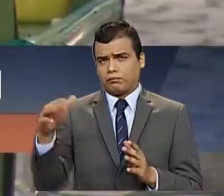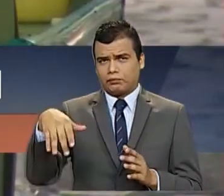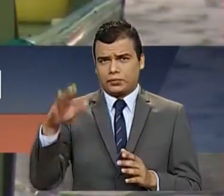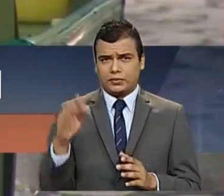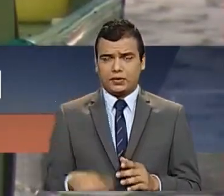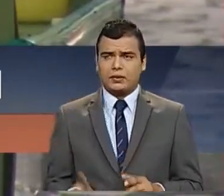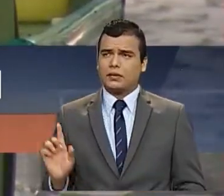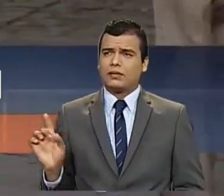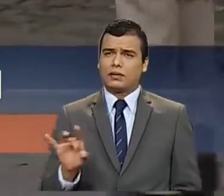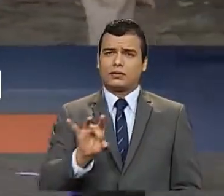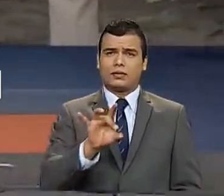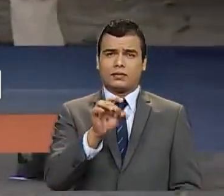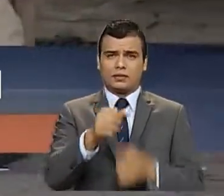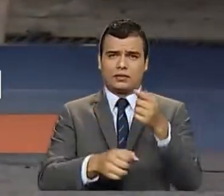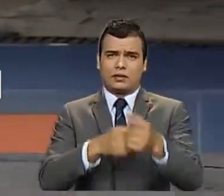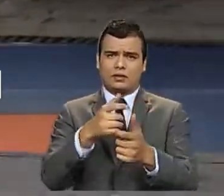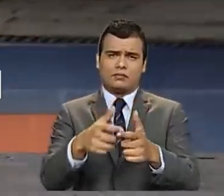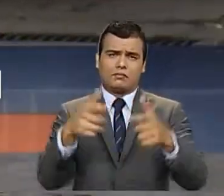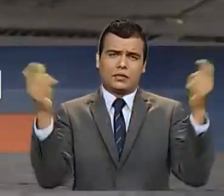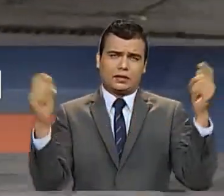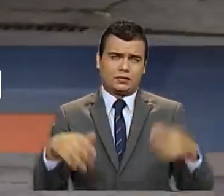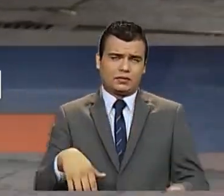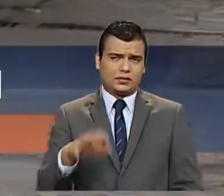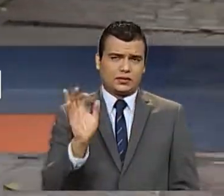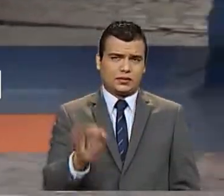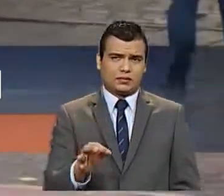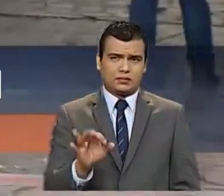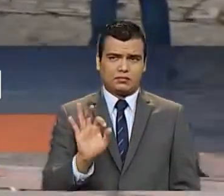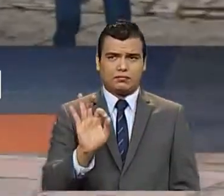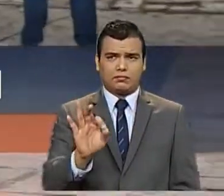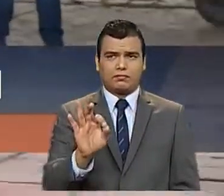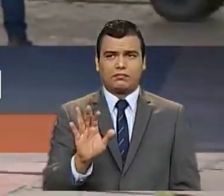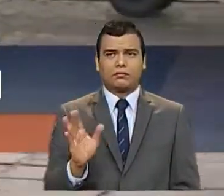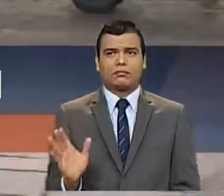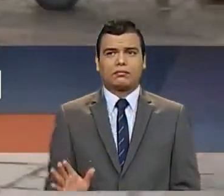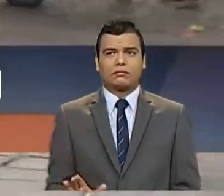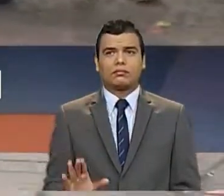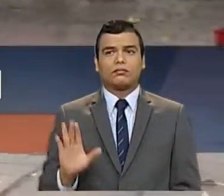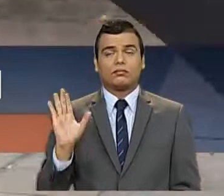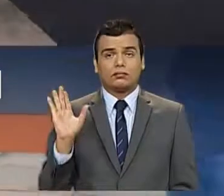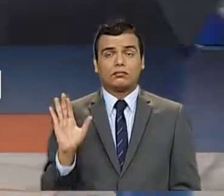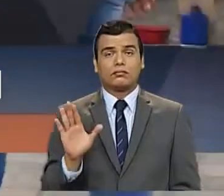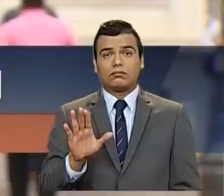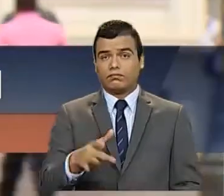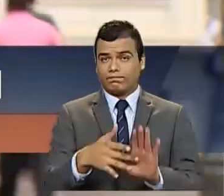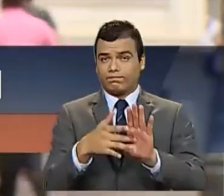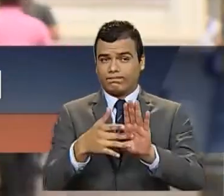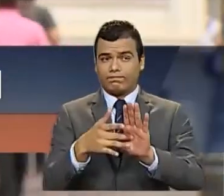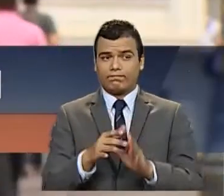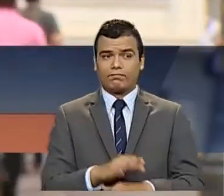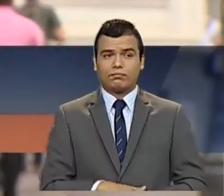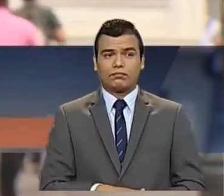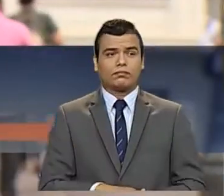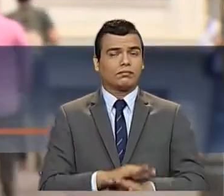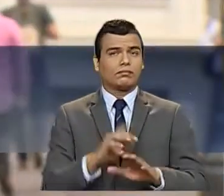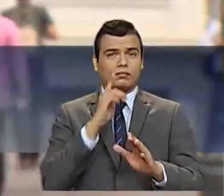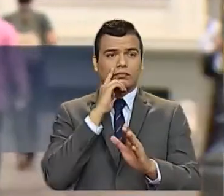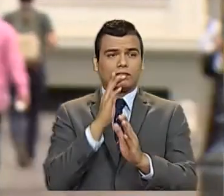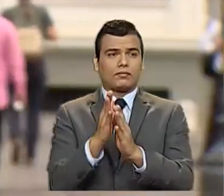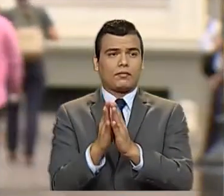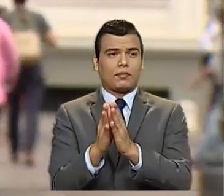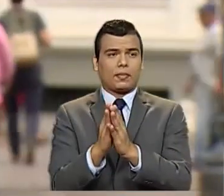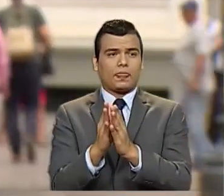más de 15 años, por lo que se cree el subregistro puede llegar cerca a los 10.000. Y así terminamos